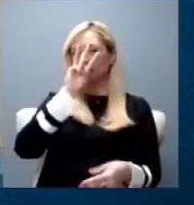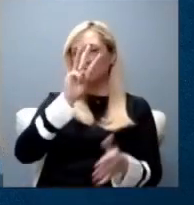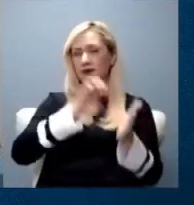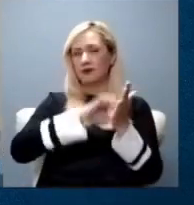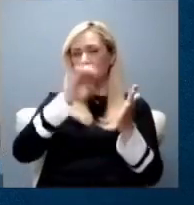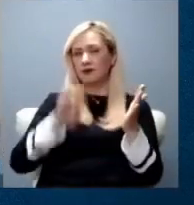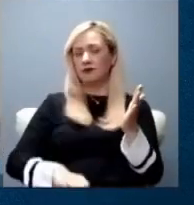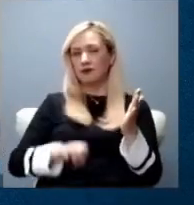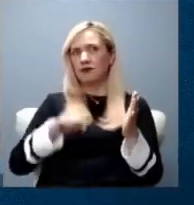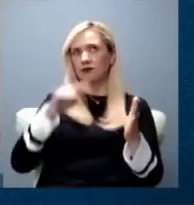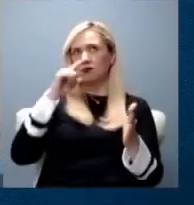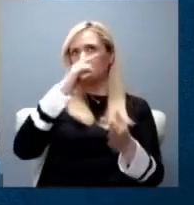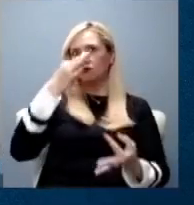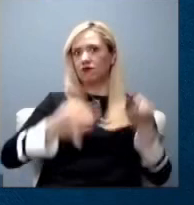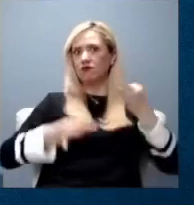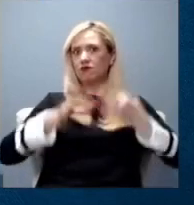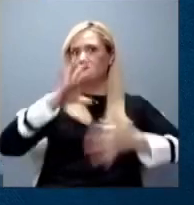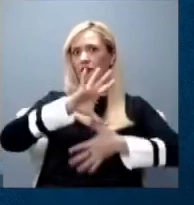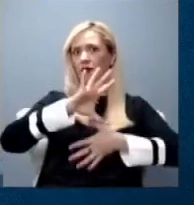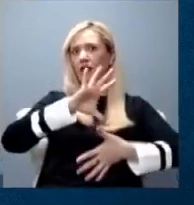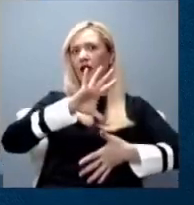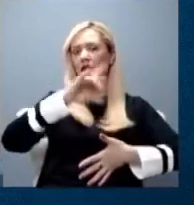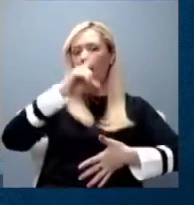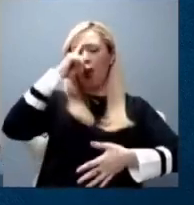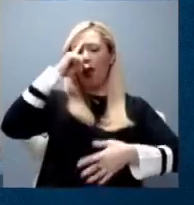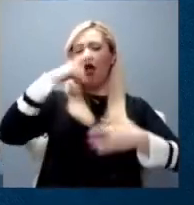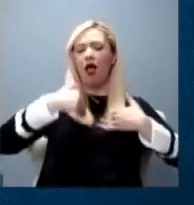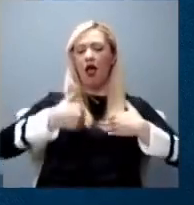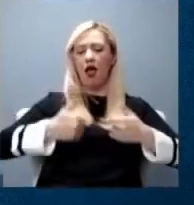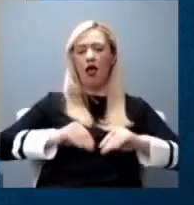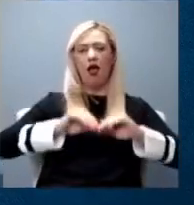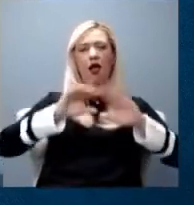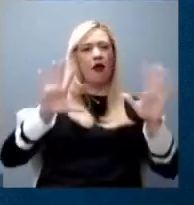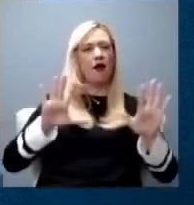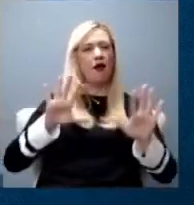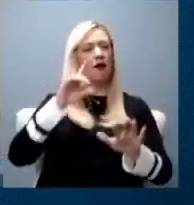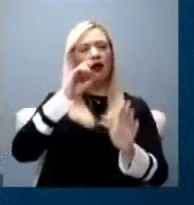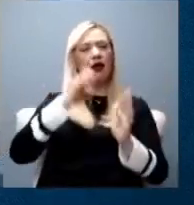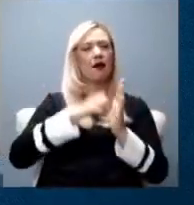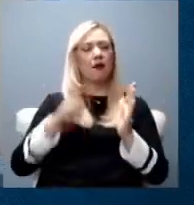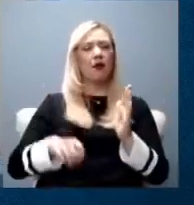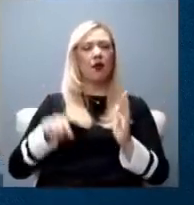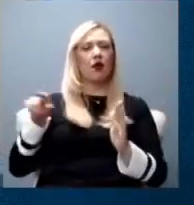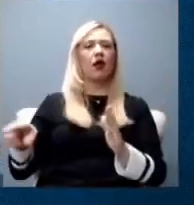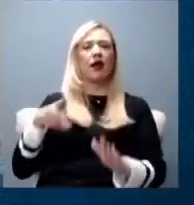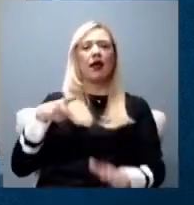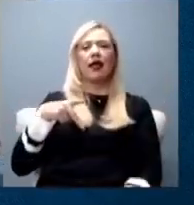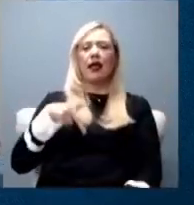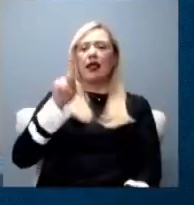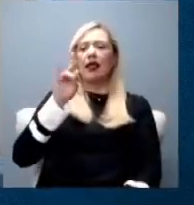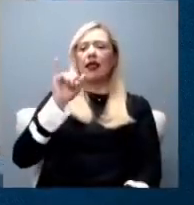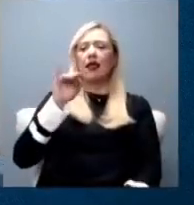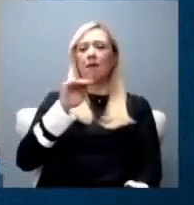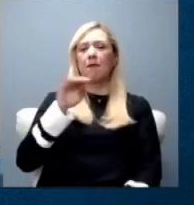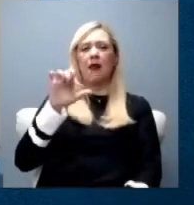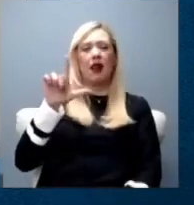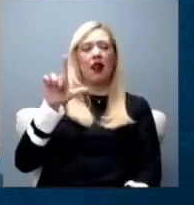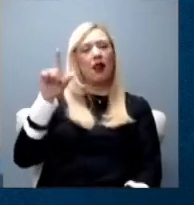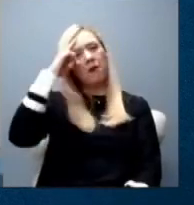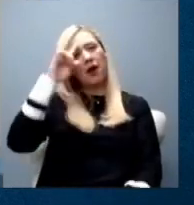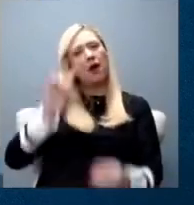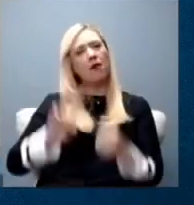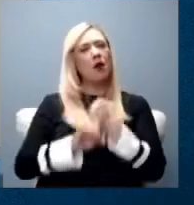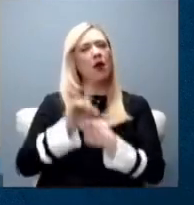ser interesantes y ayudarnos a entender esta idea de efecto expansivo. Por ejemplo, en el caso Kimmel, que tenía que ver con la